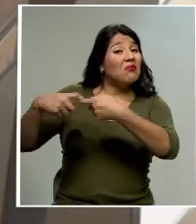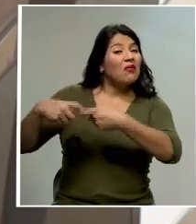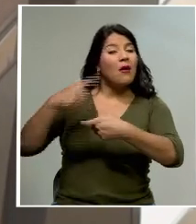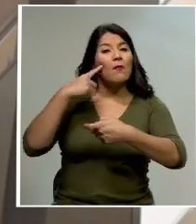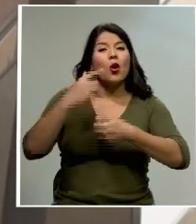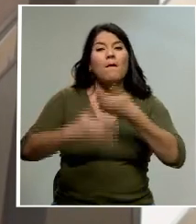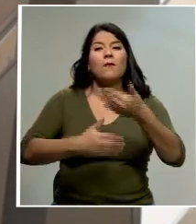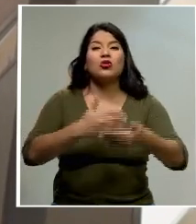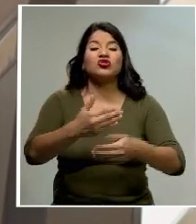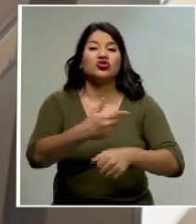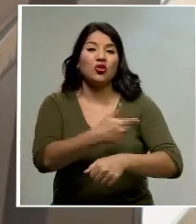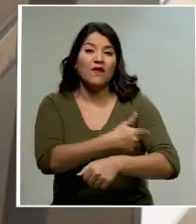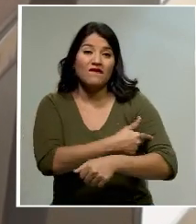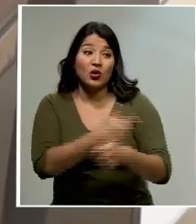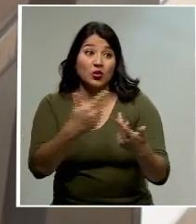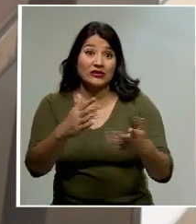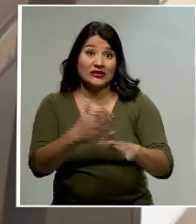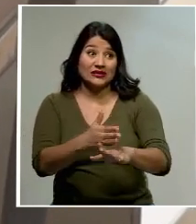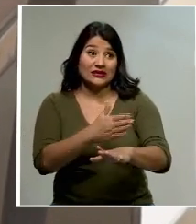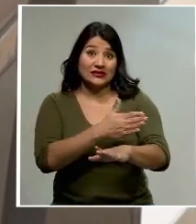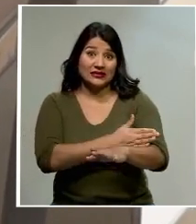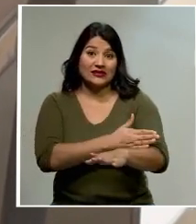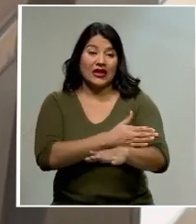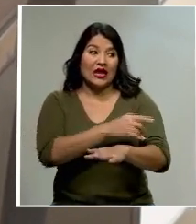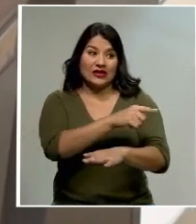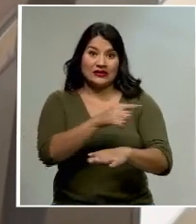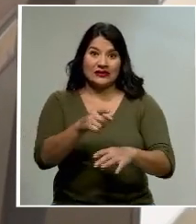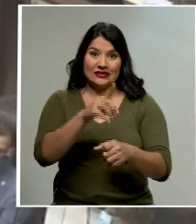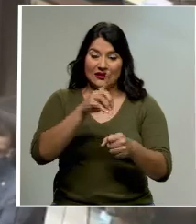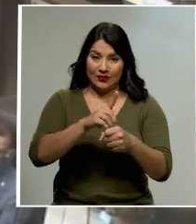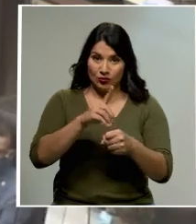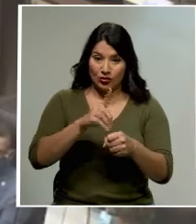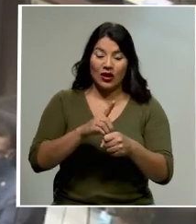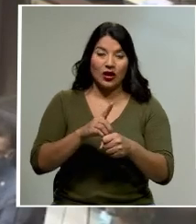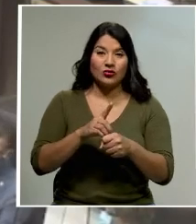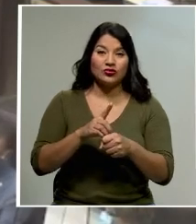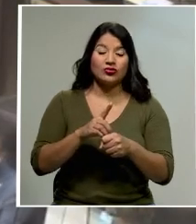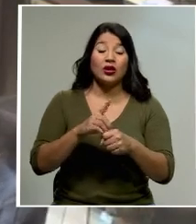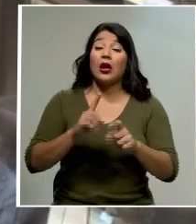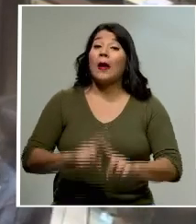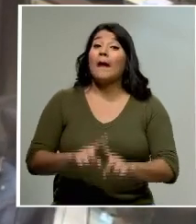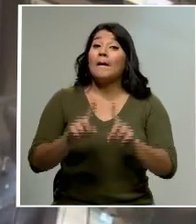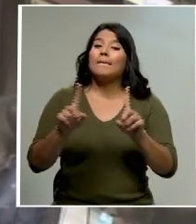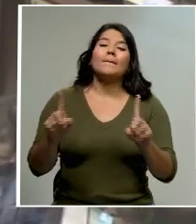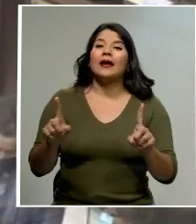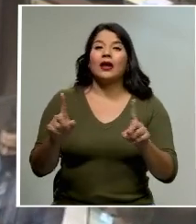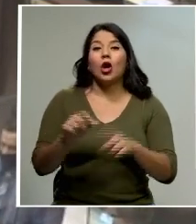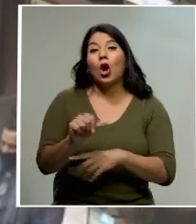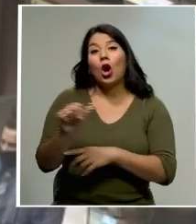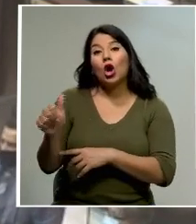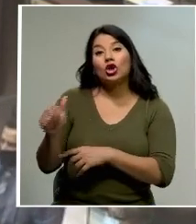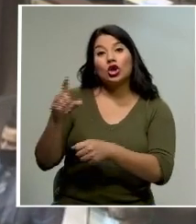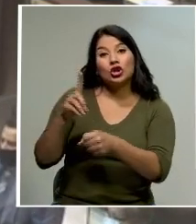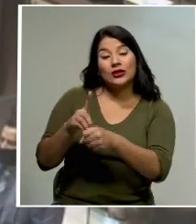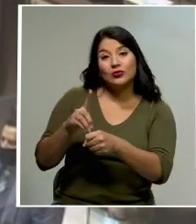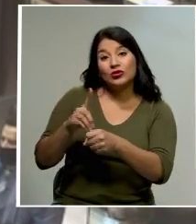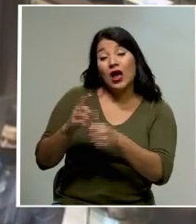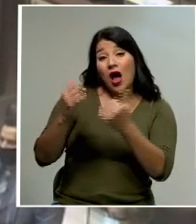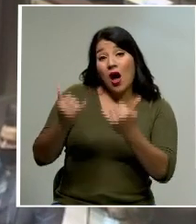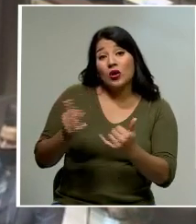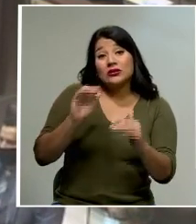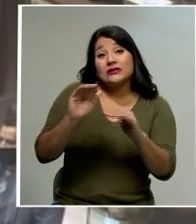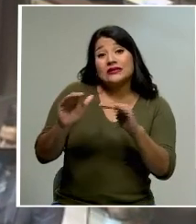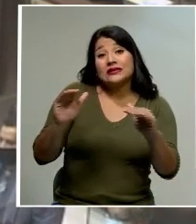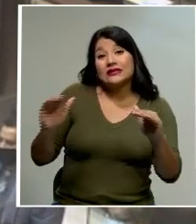vacunación que ha estado avanzada en los diferentes legisladores y legisladoras. Sin embargo, más bien otros diputados hacen un llamado